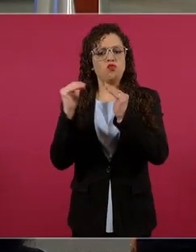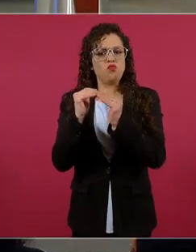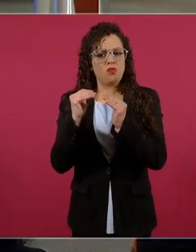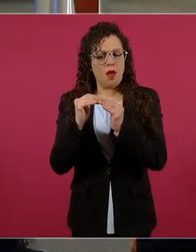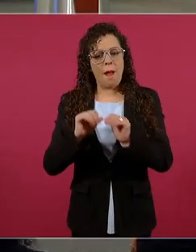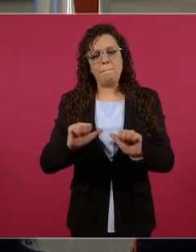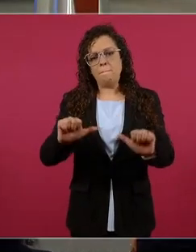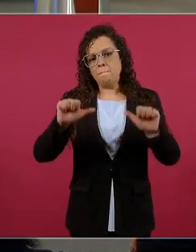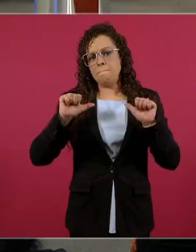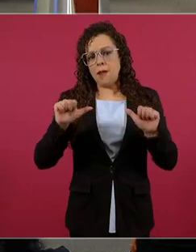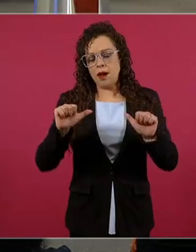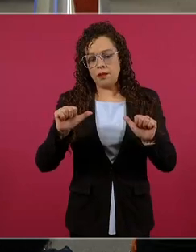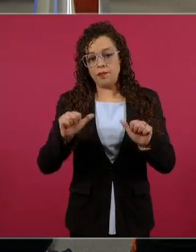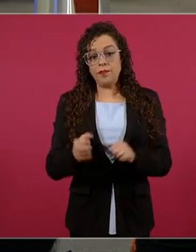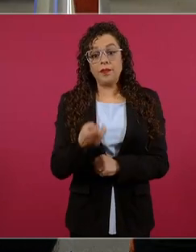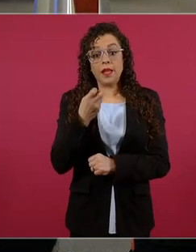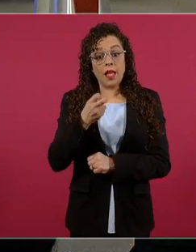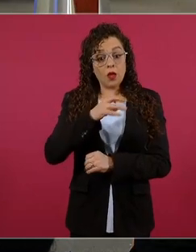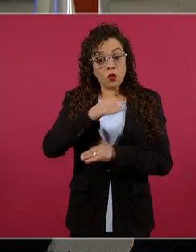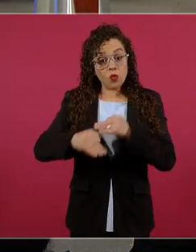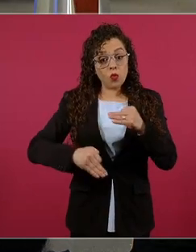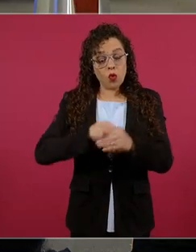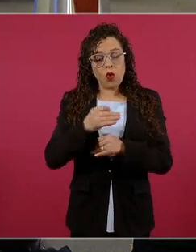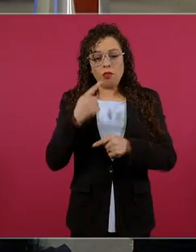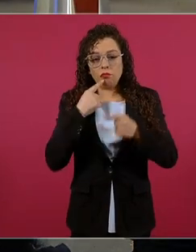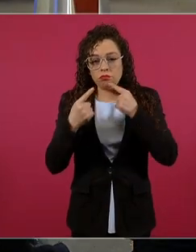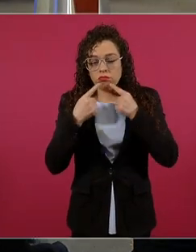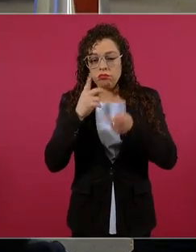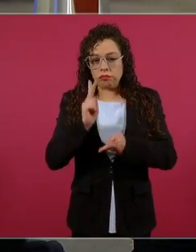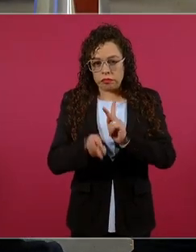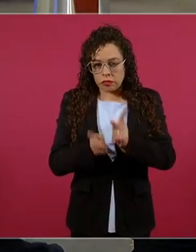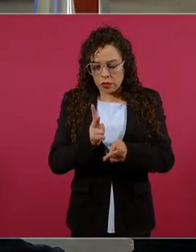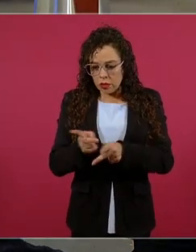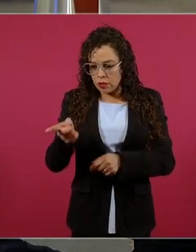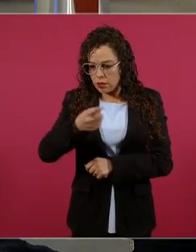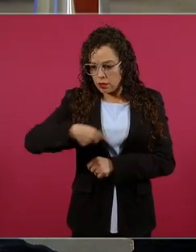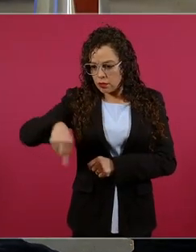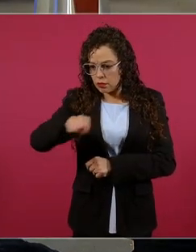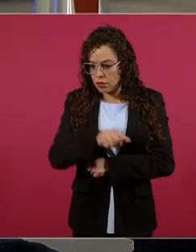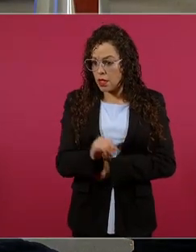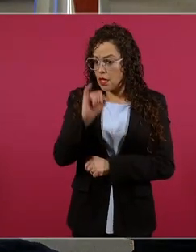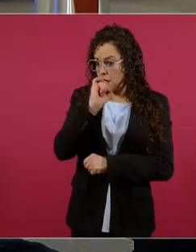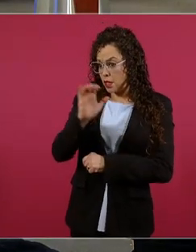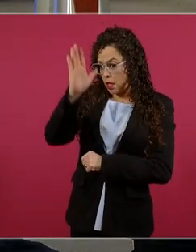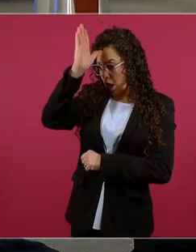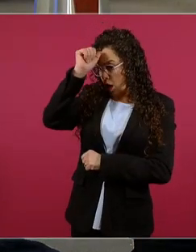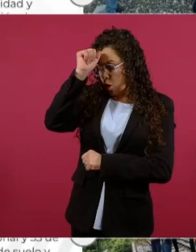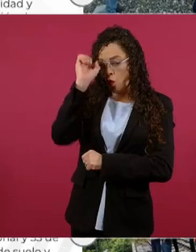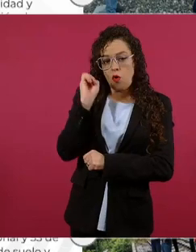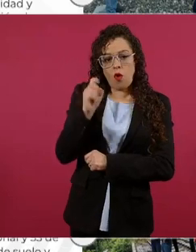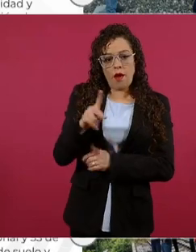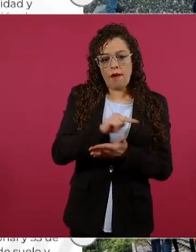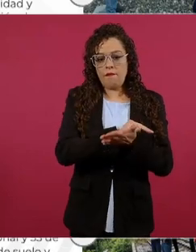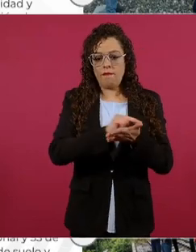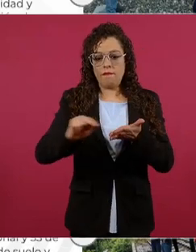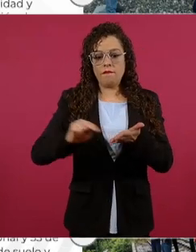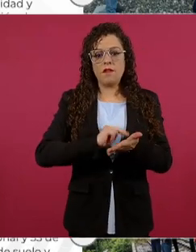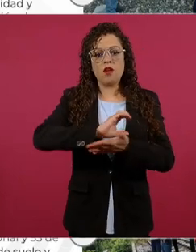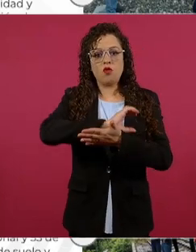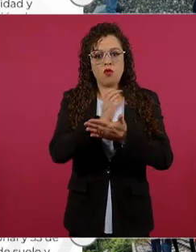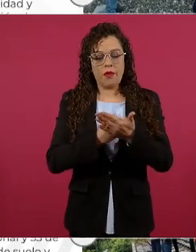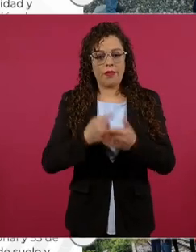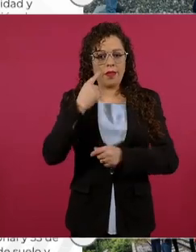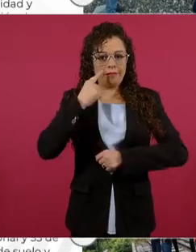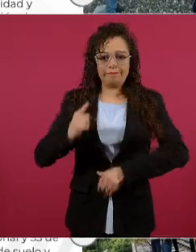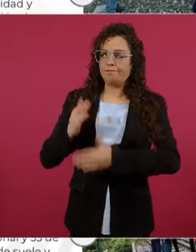entonces todo esto se hizo, estuvieron de acuerdo, se firmaron convenios de colaboración con ellos. tenían